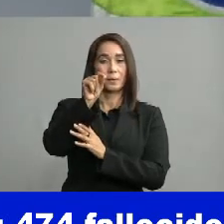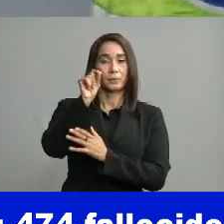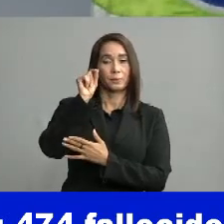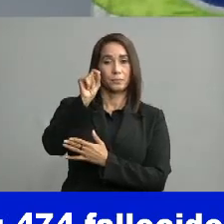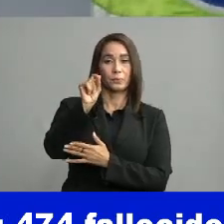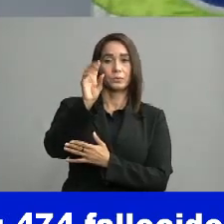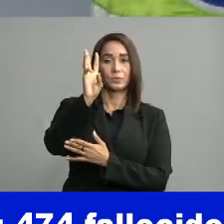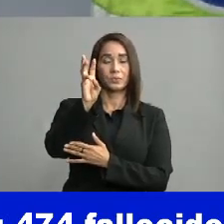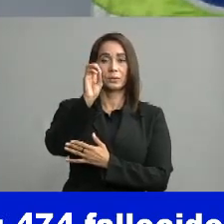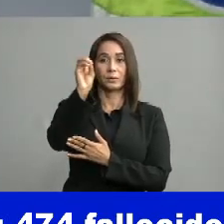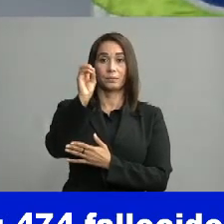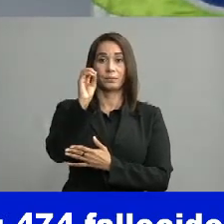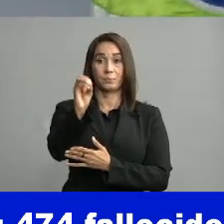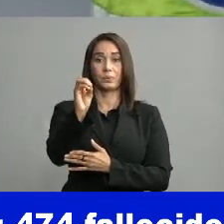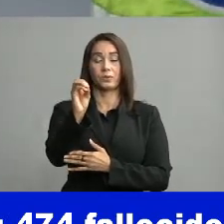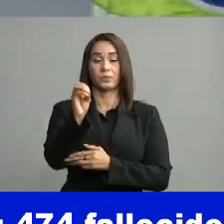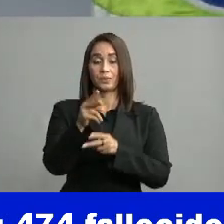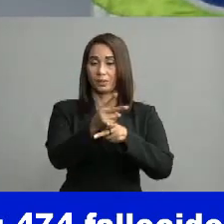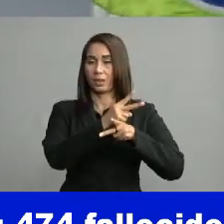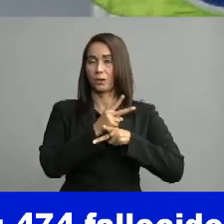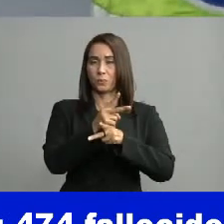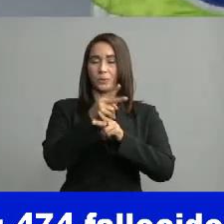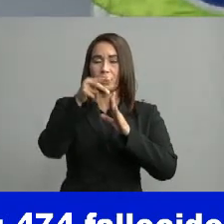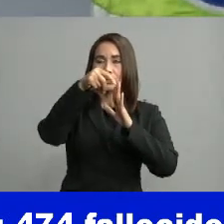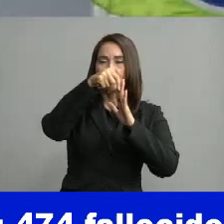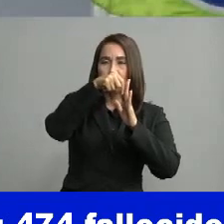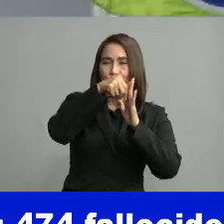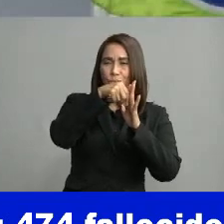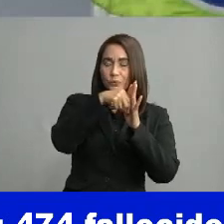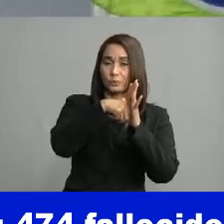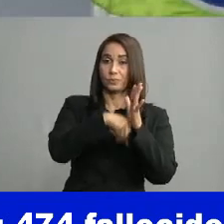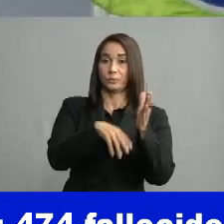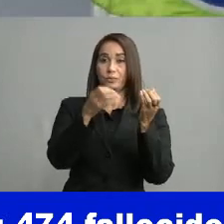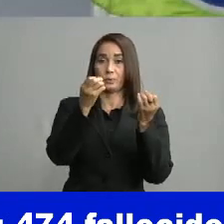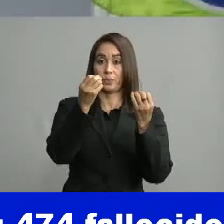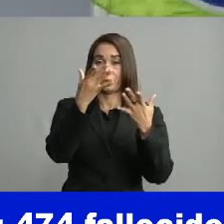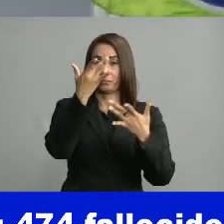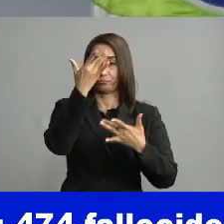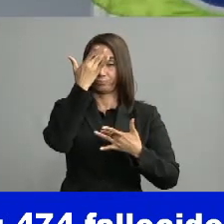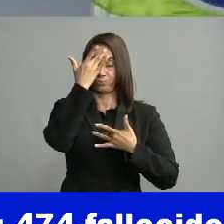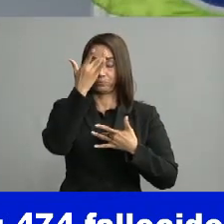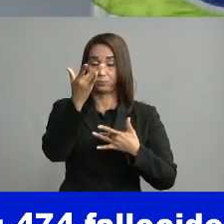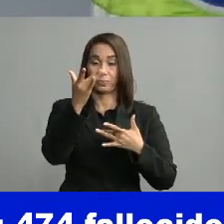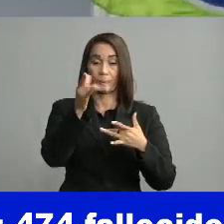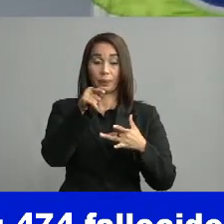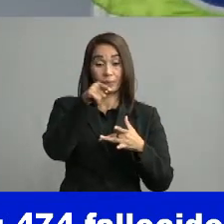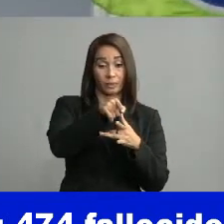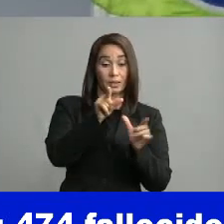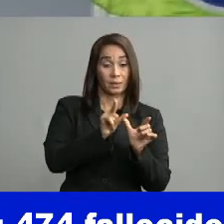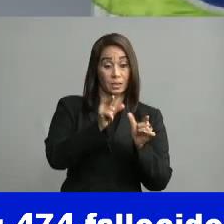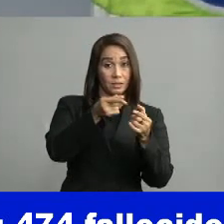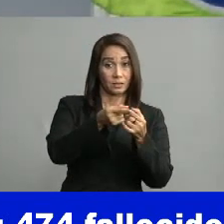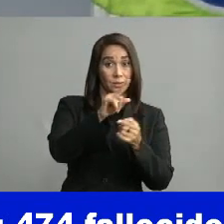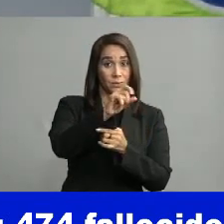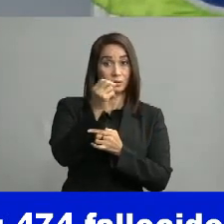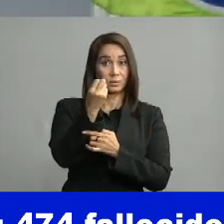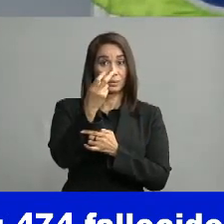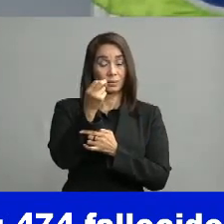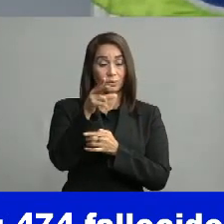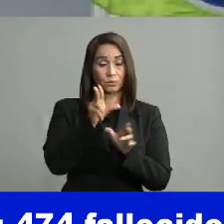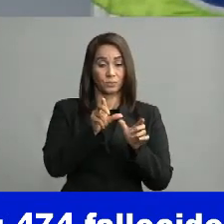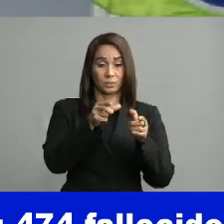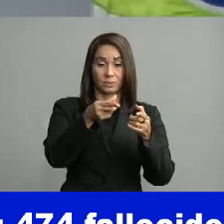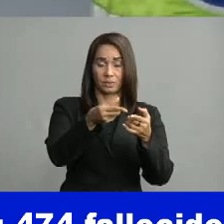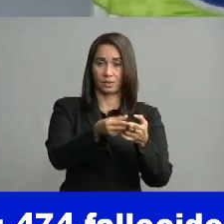20.6%, se encuentran en unidades de cuidados intensivos, y de esos 112 en las